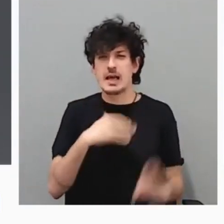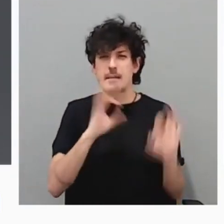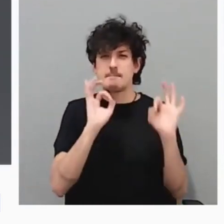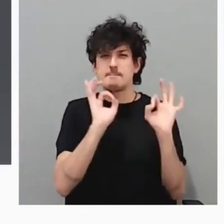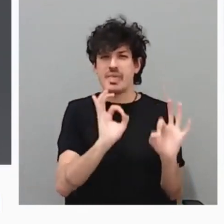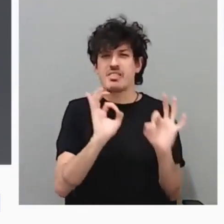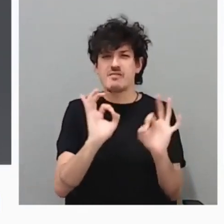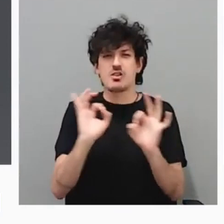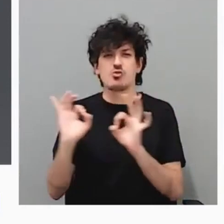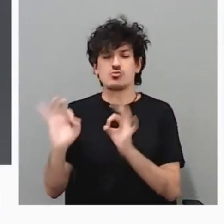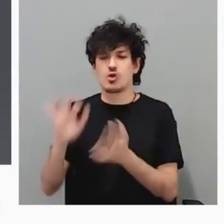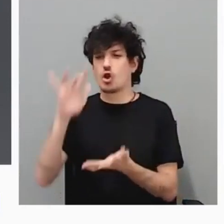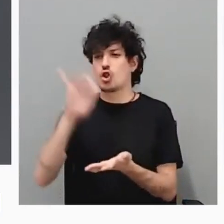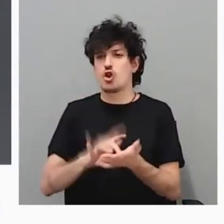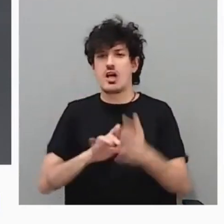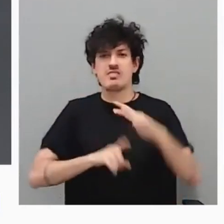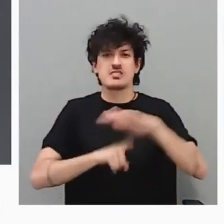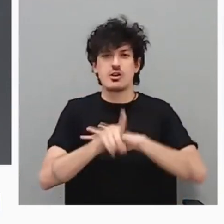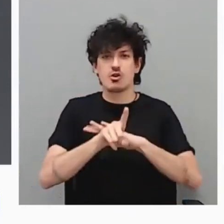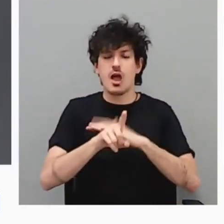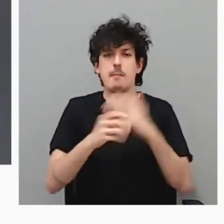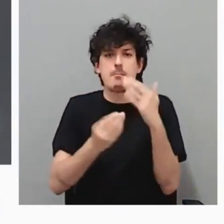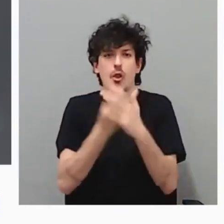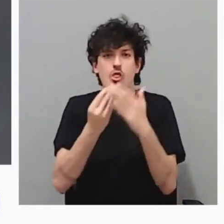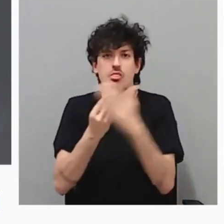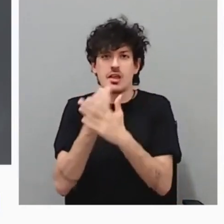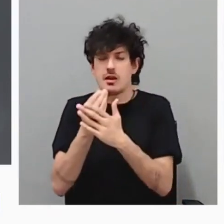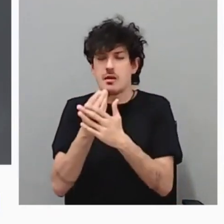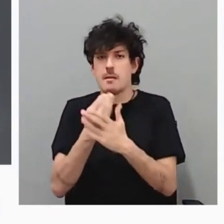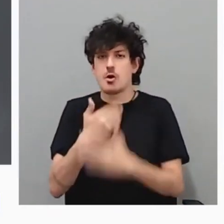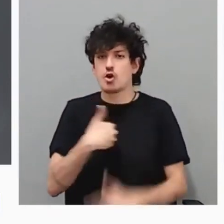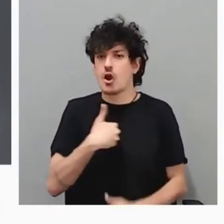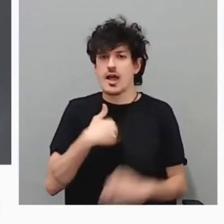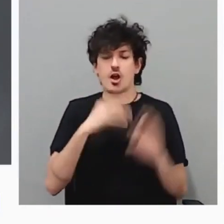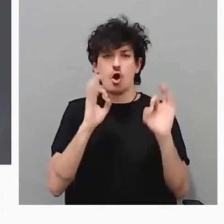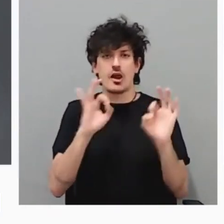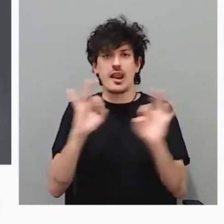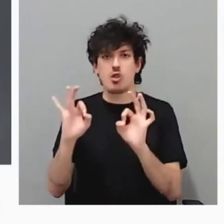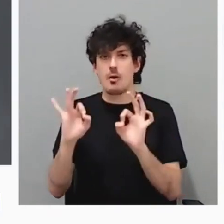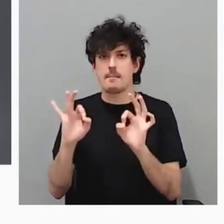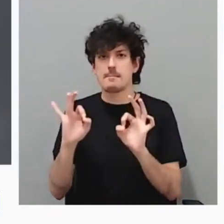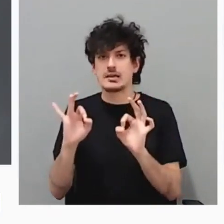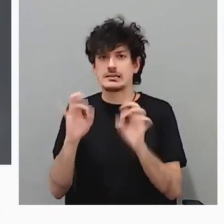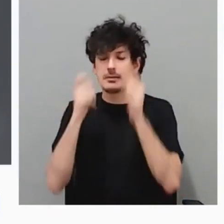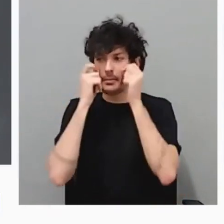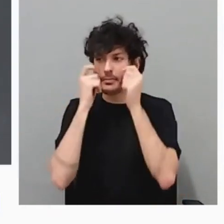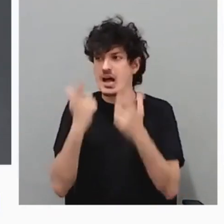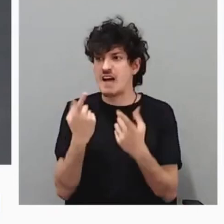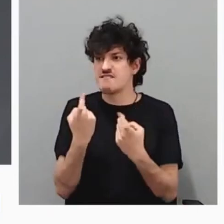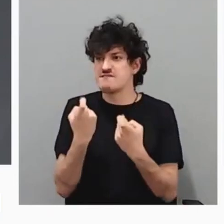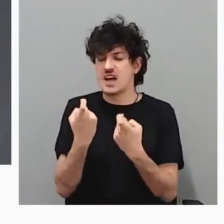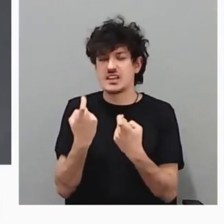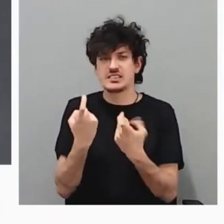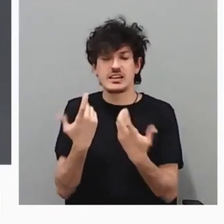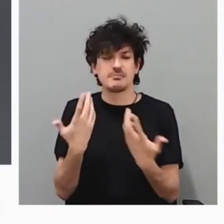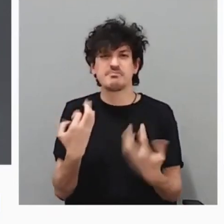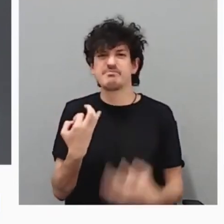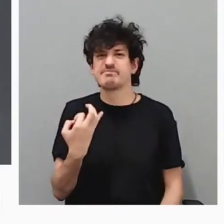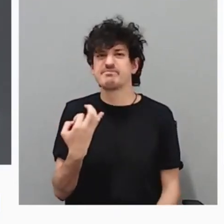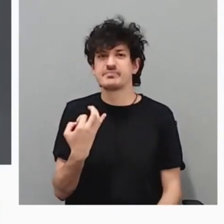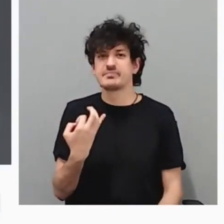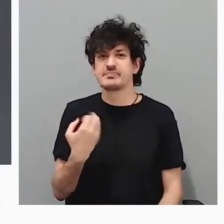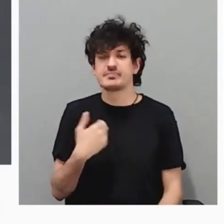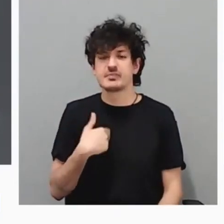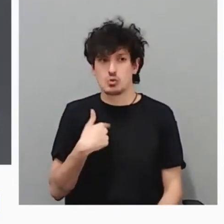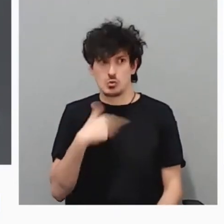de desarrollar, de producir, son muy concretos, que falta identificar, o desde la interpretación